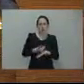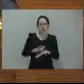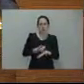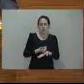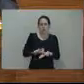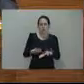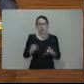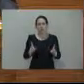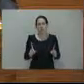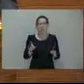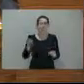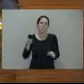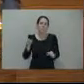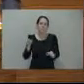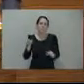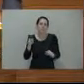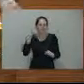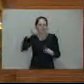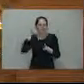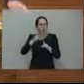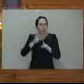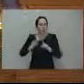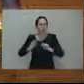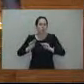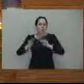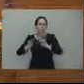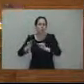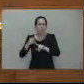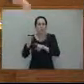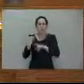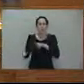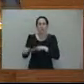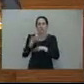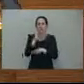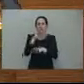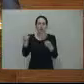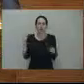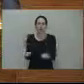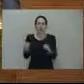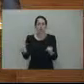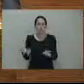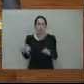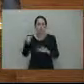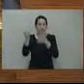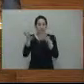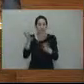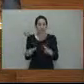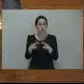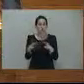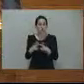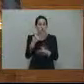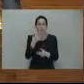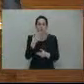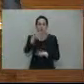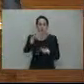lucrativo, sino como otra, como promoción de una actividad de carácter social, como puede ser en el caso de